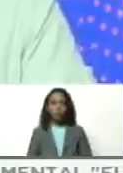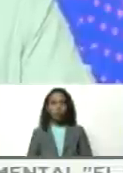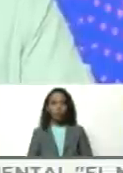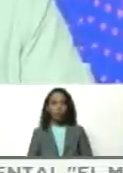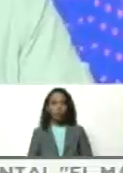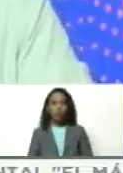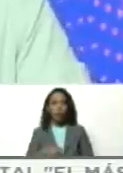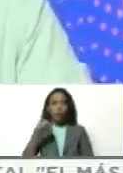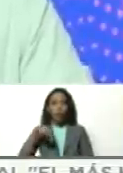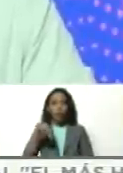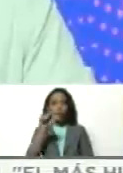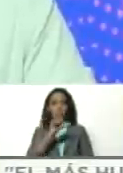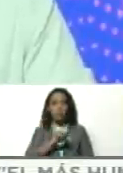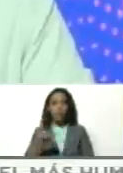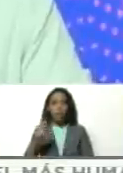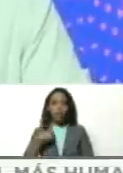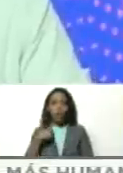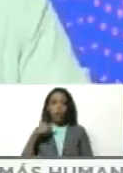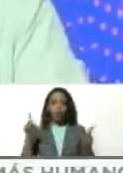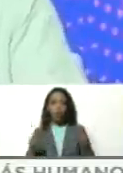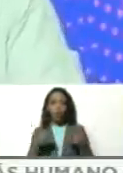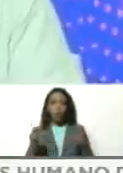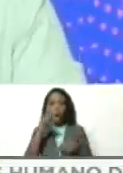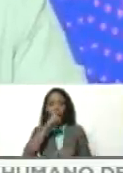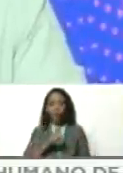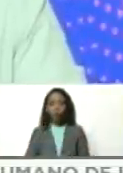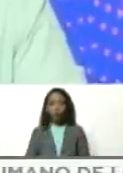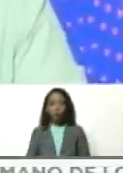Esta semana estuve de cumpleaños.